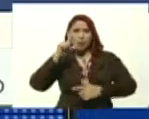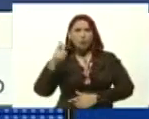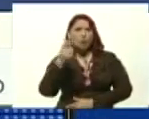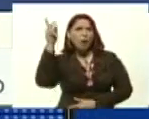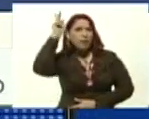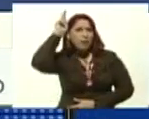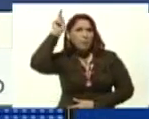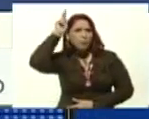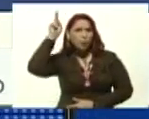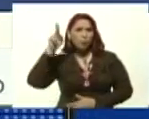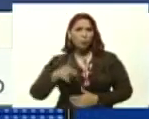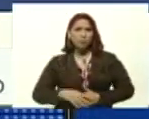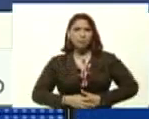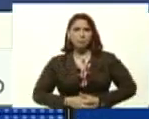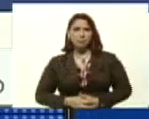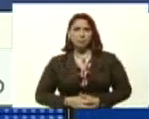Guaycaipuro,